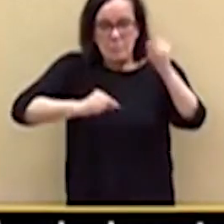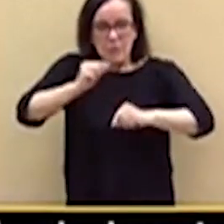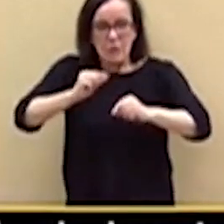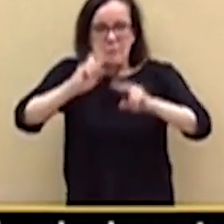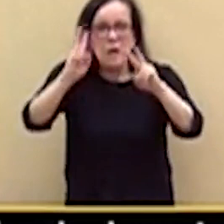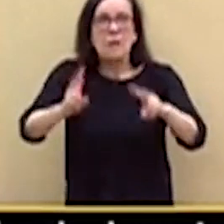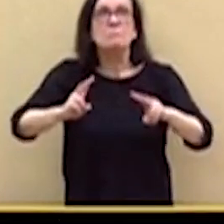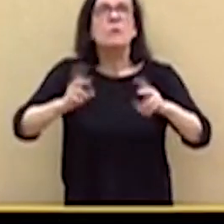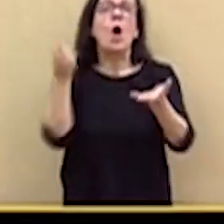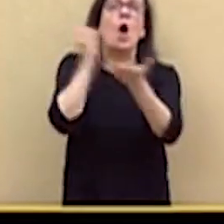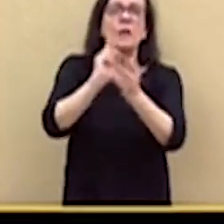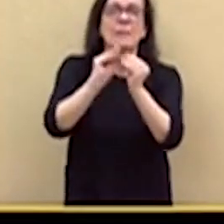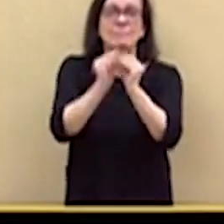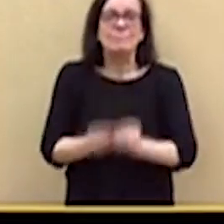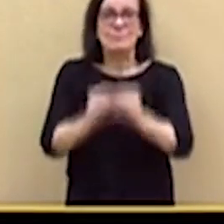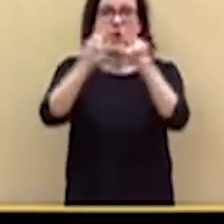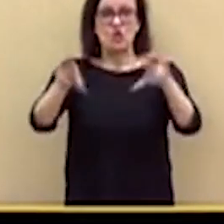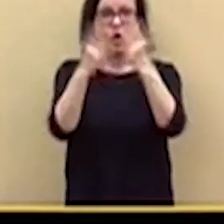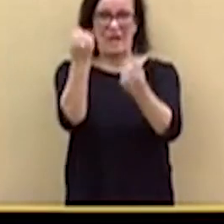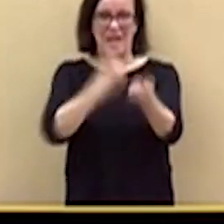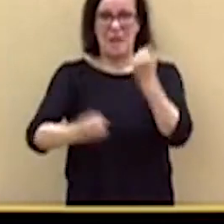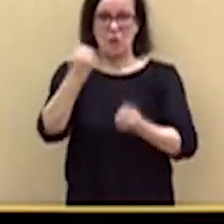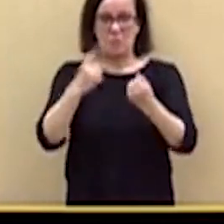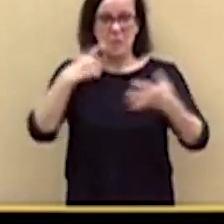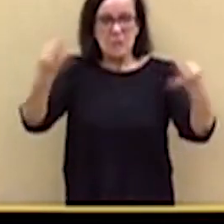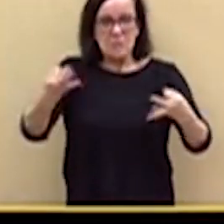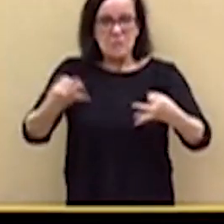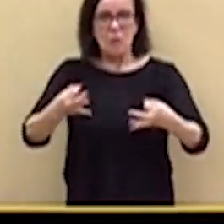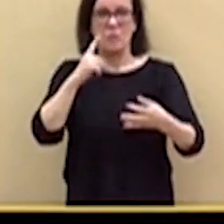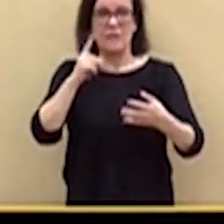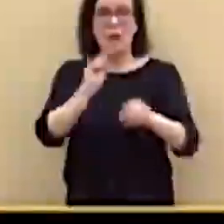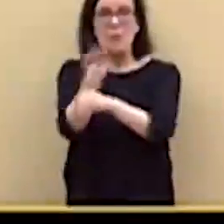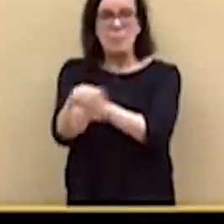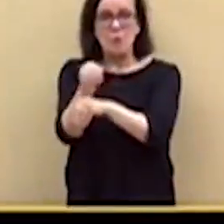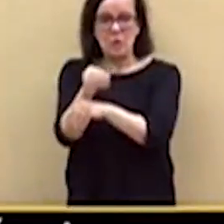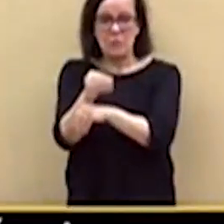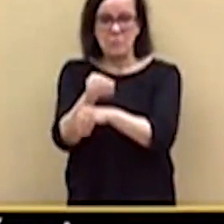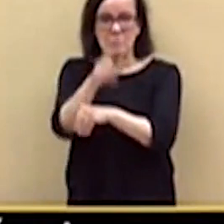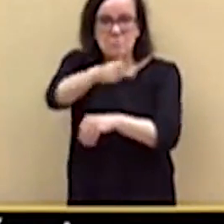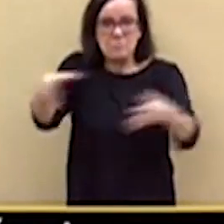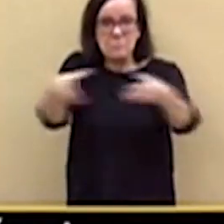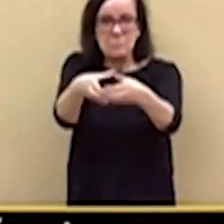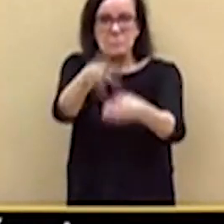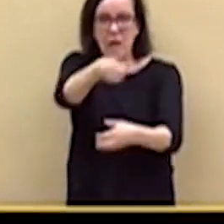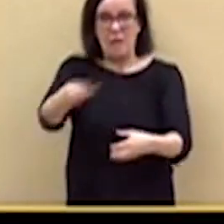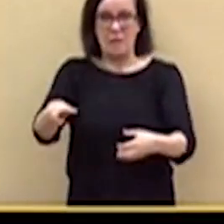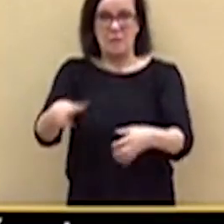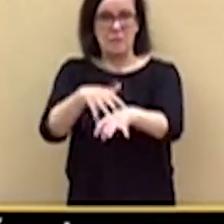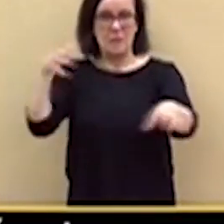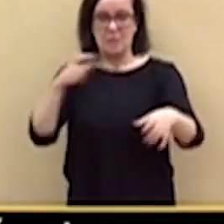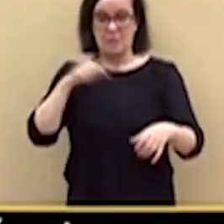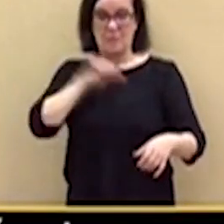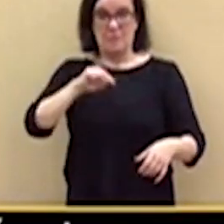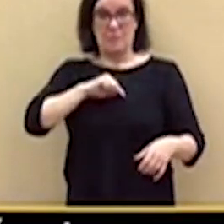económica destinados a brindar seguridad y protección al conjunto de la ciudadanía. La ciudadanía ha de sentirse